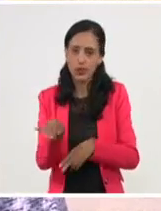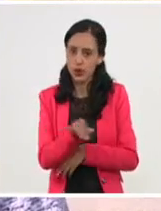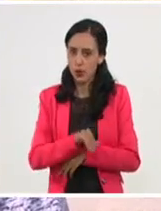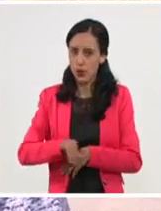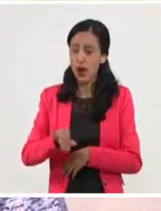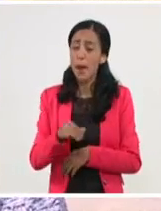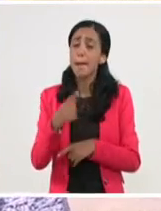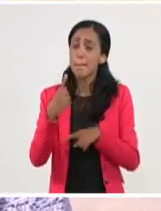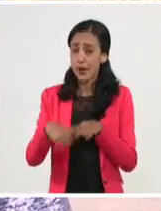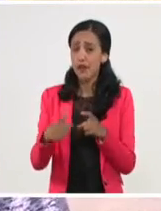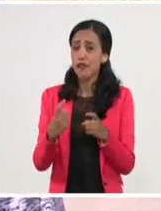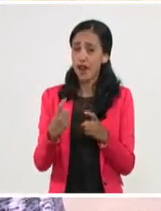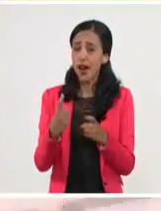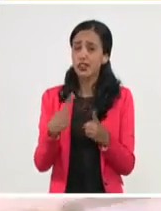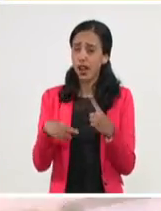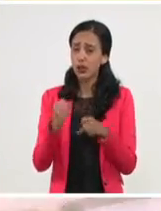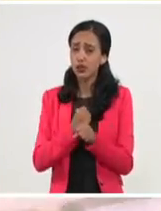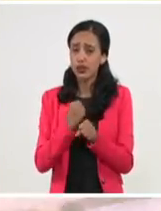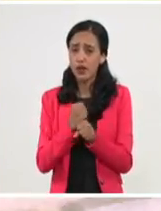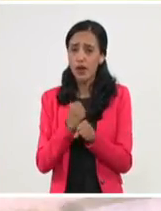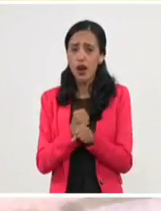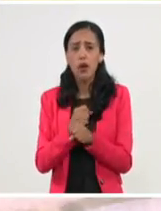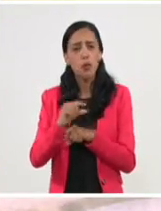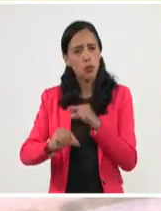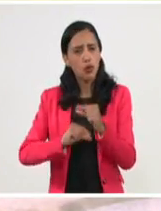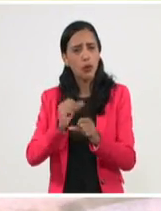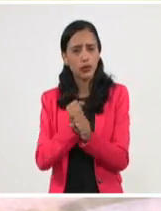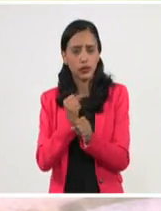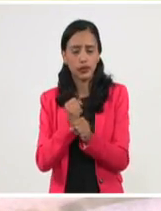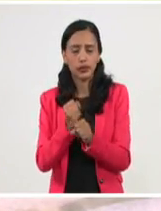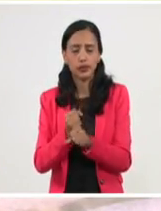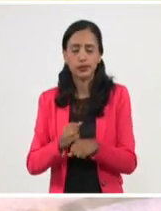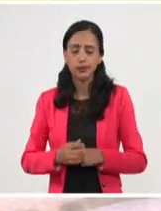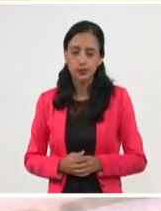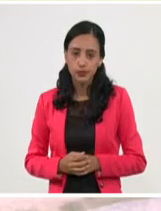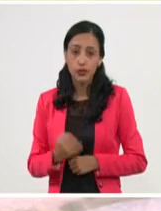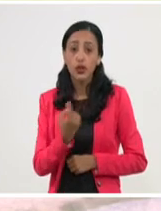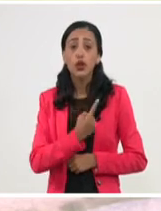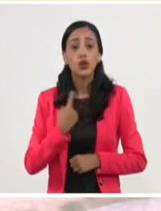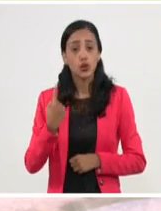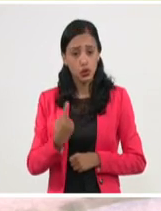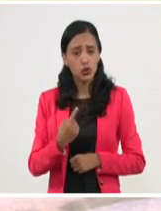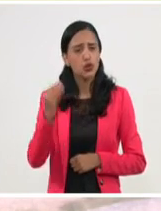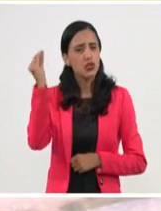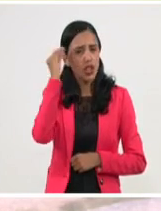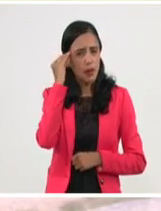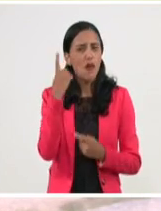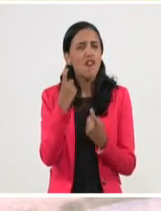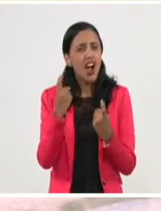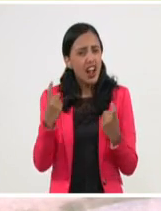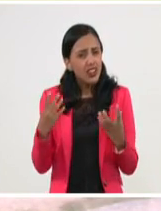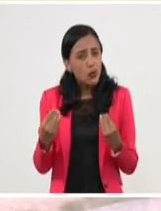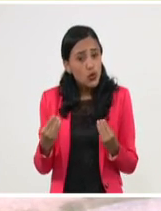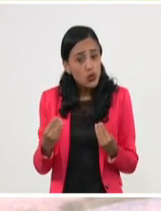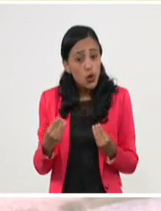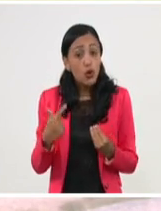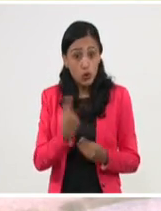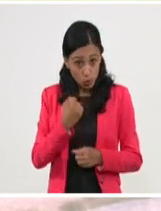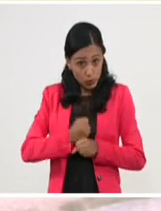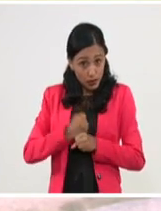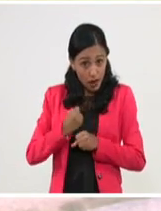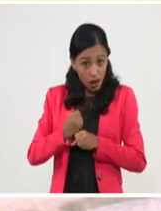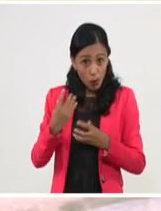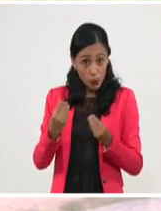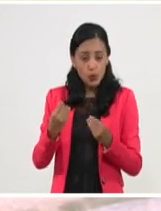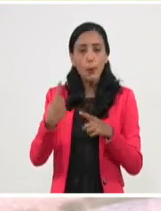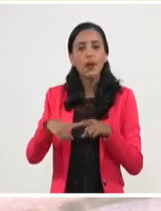que nos quedan vamos a seguir trabajando. Sabemos que nos faltan muchas cosas que hacer, hemos hecho bastante, pero nos faltan muchas cosas para hacer, y el compromiso de